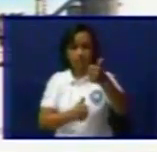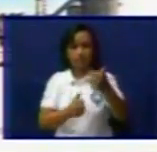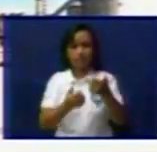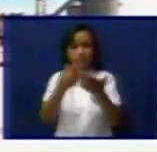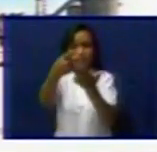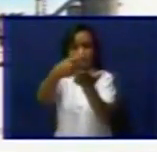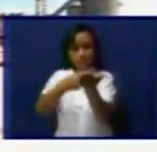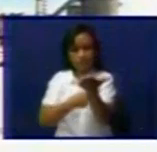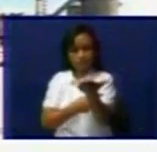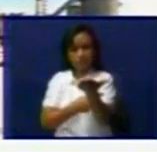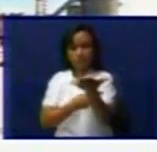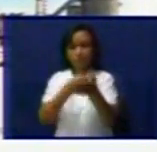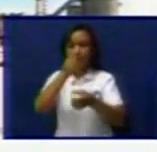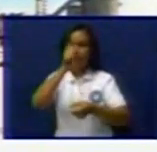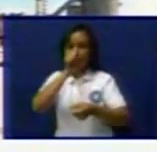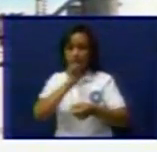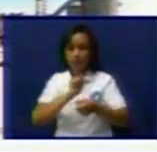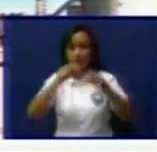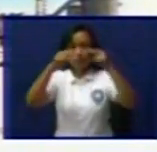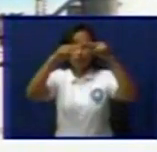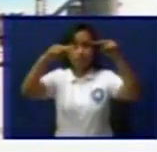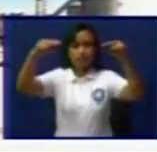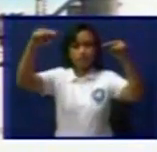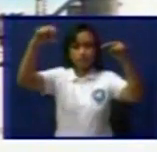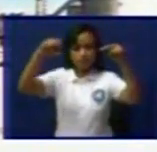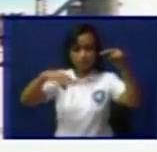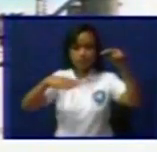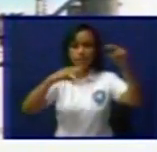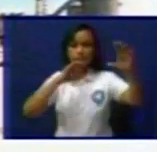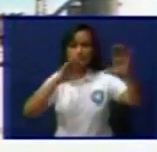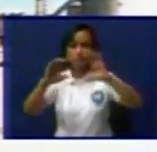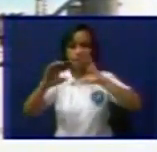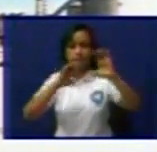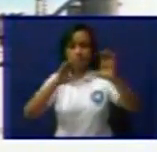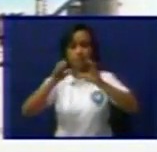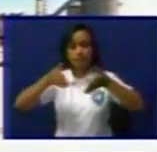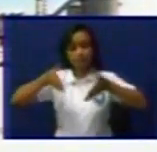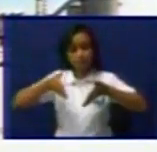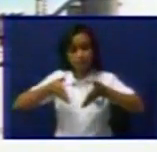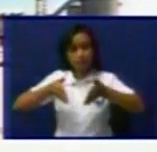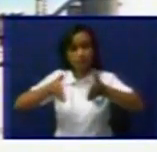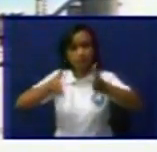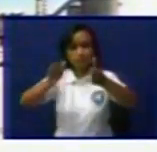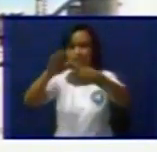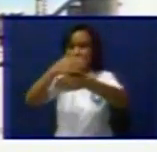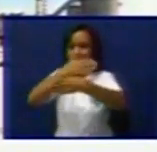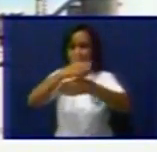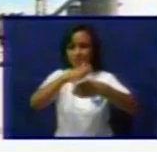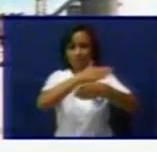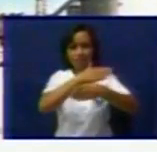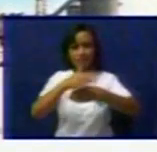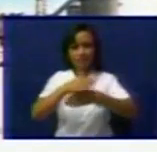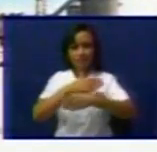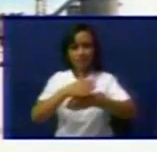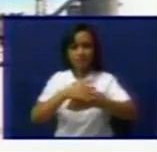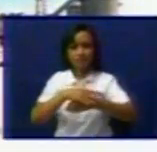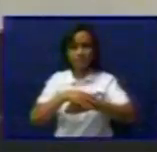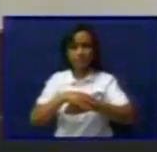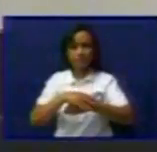accesorios de suministro de agua, de electricidad, de comunicación y de carreteras, etc.